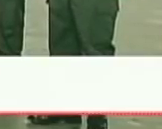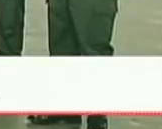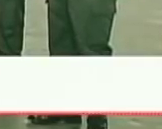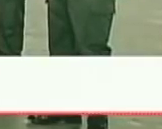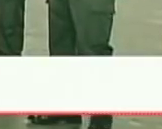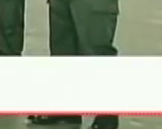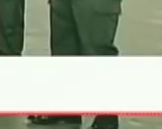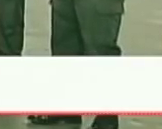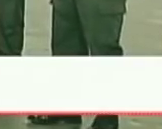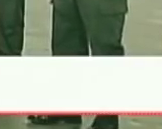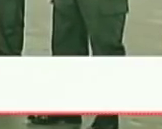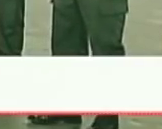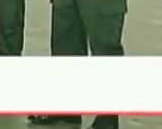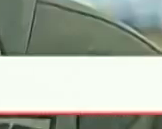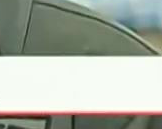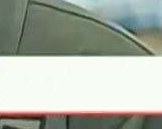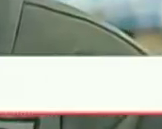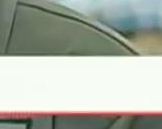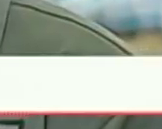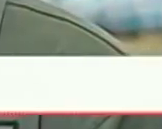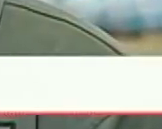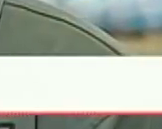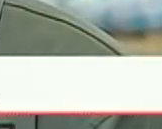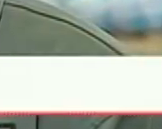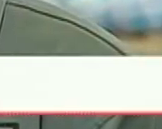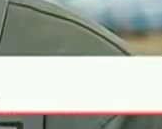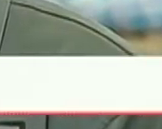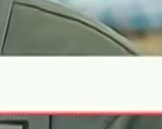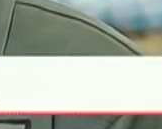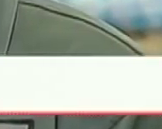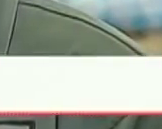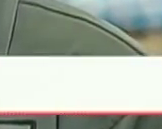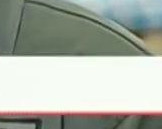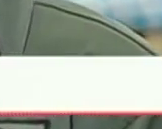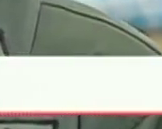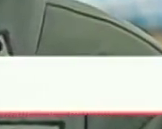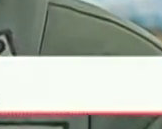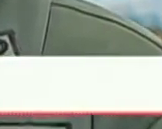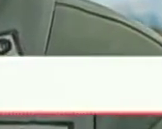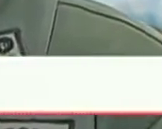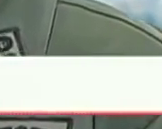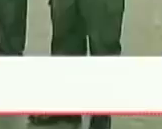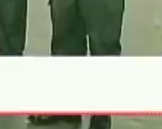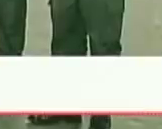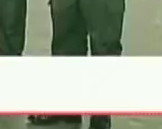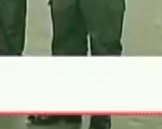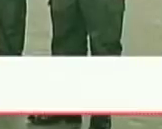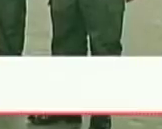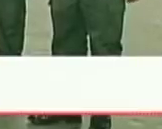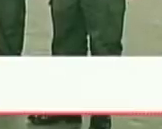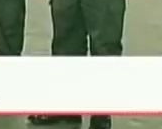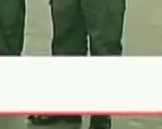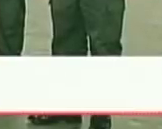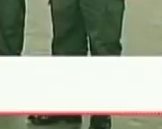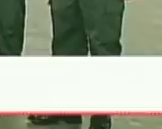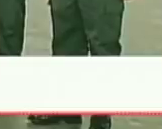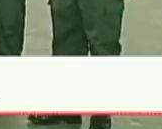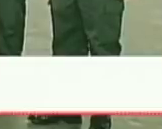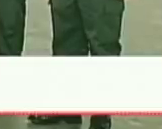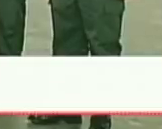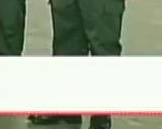quien ha conducido de la Comandancia General de la Milicia Nacional Bolivariana la